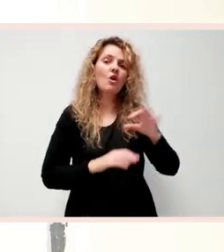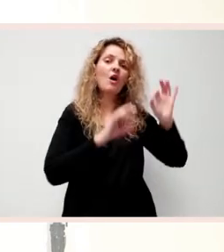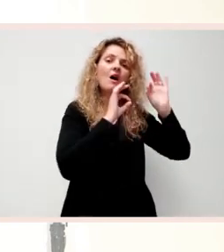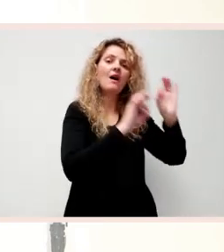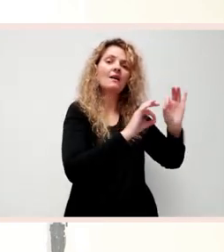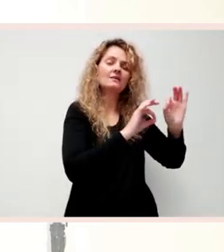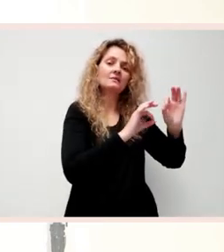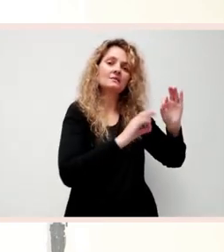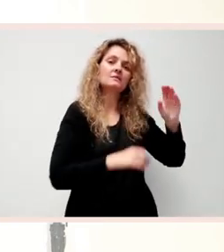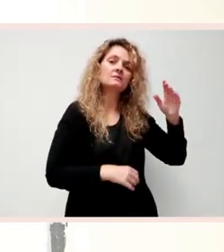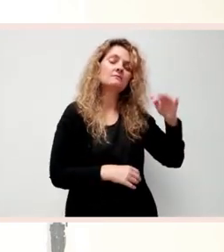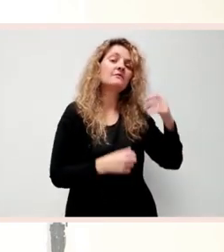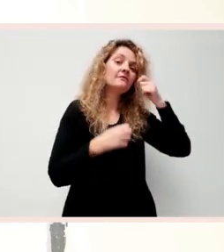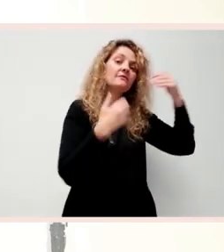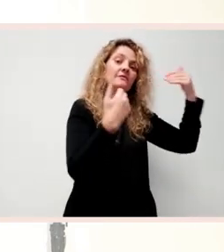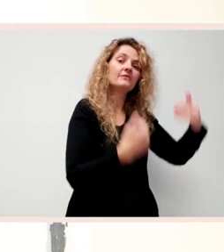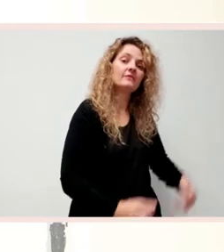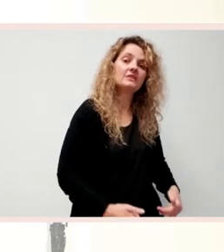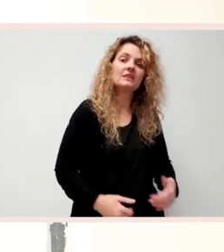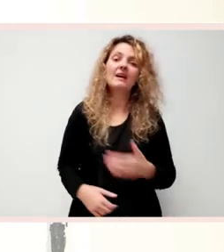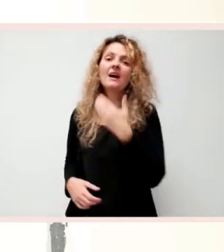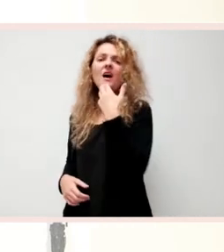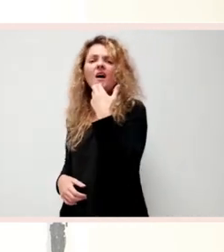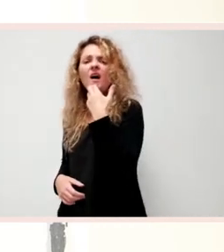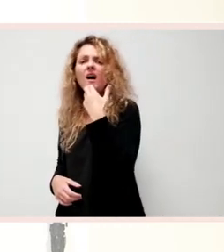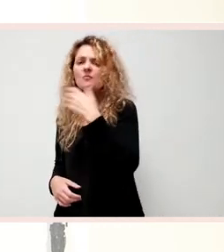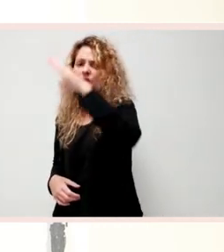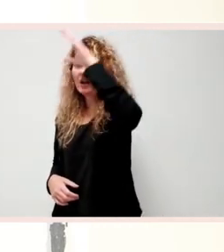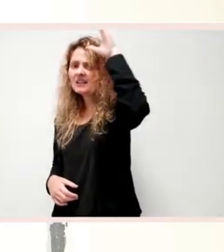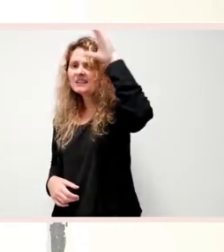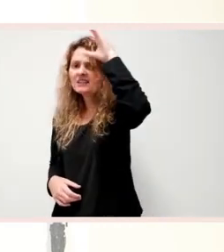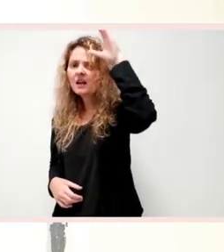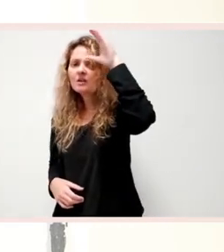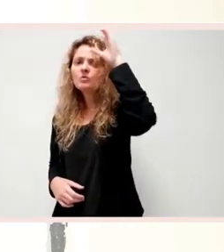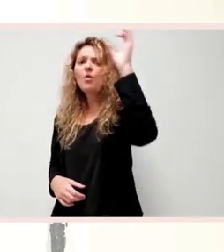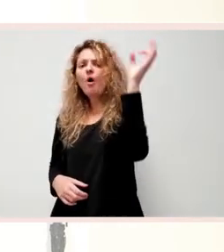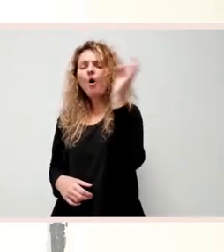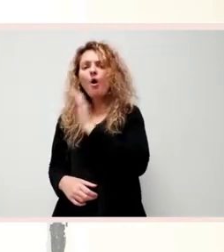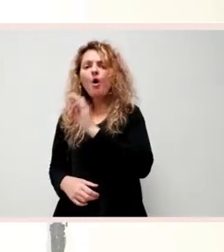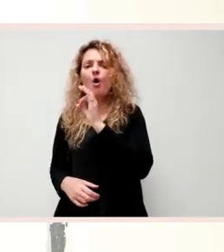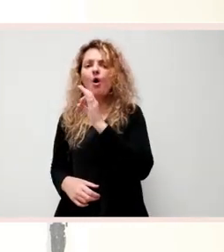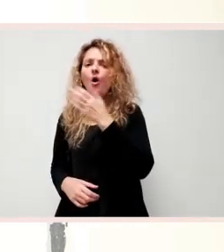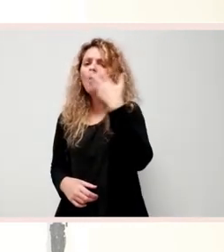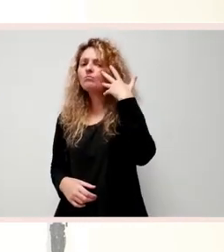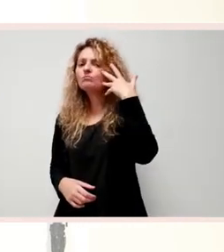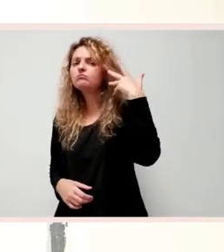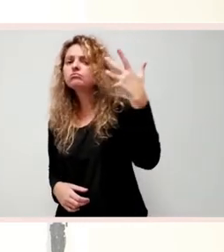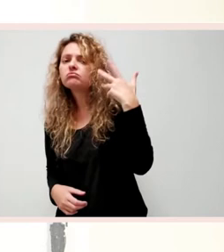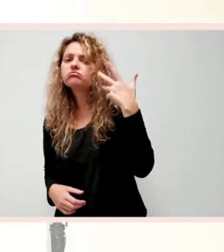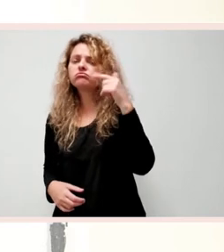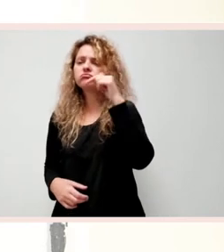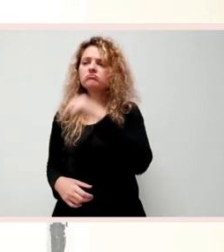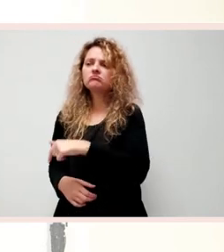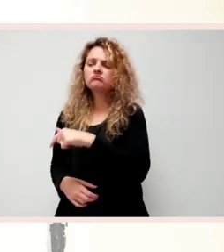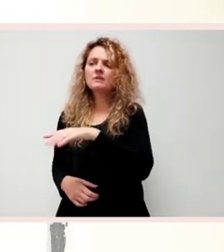ten unha funcionalidade, digamos que intelectual ou de prestixo, de ben de